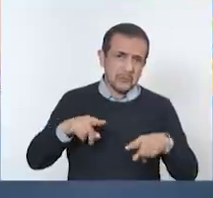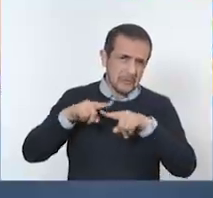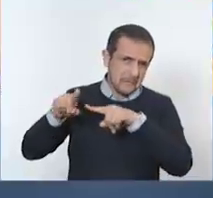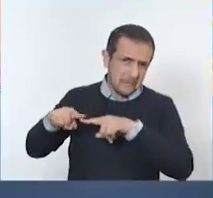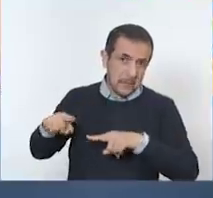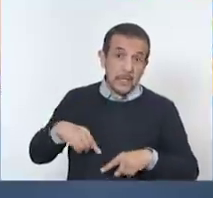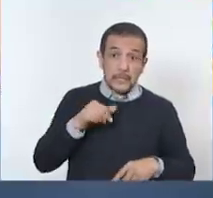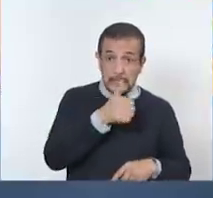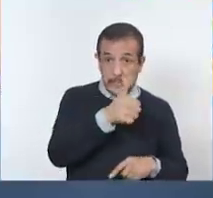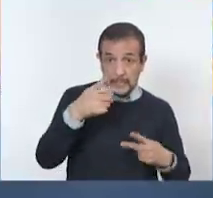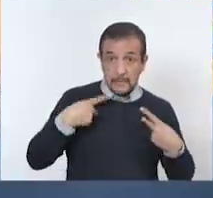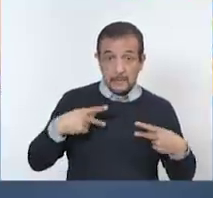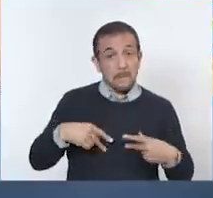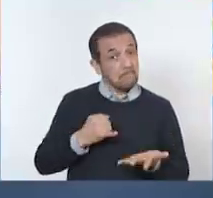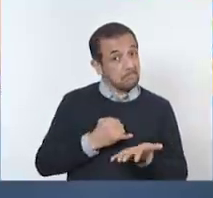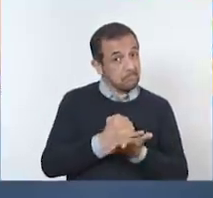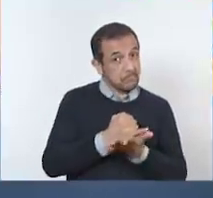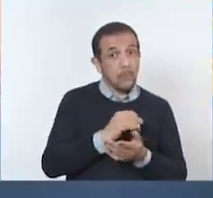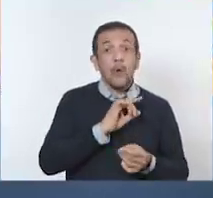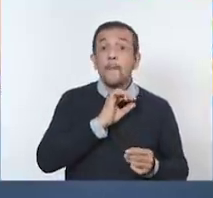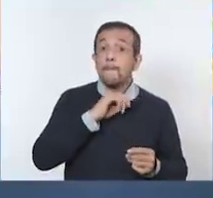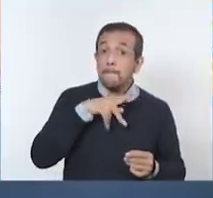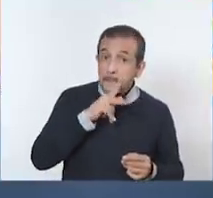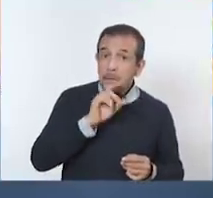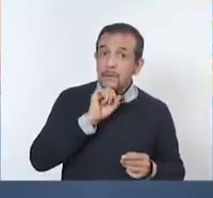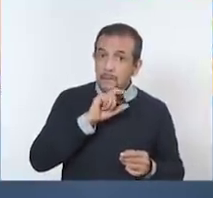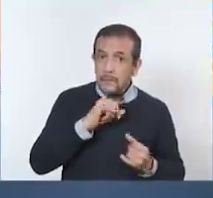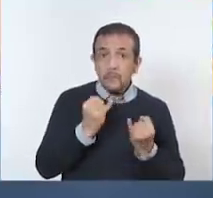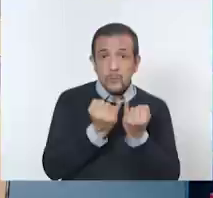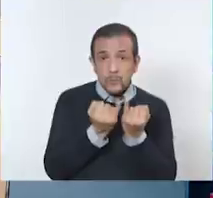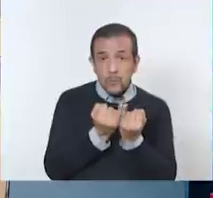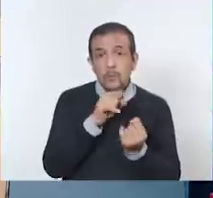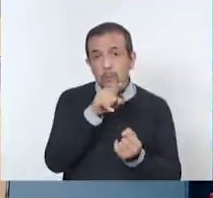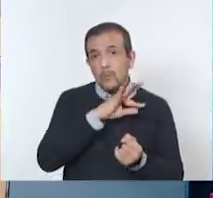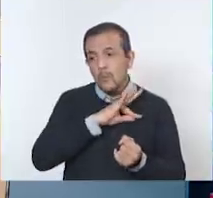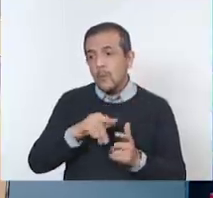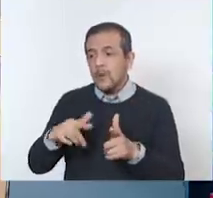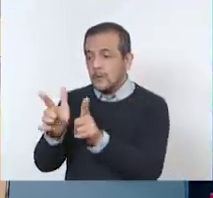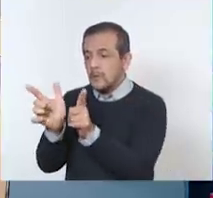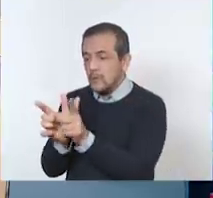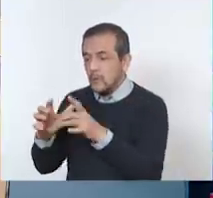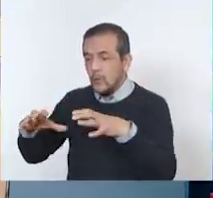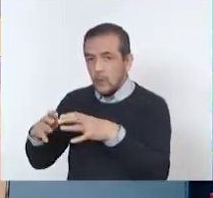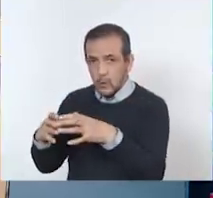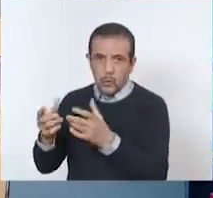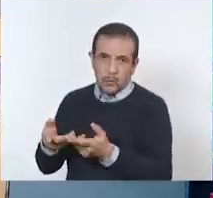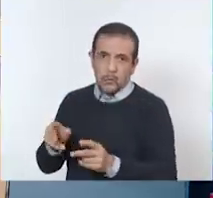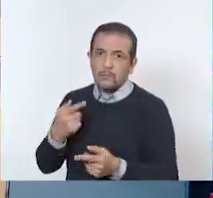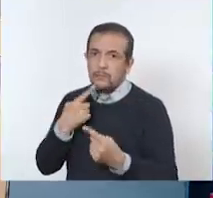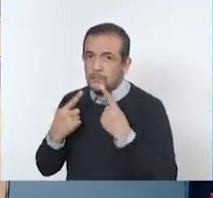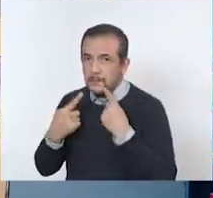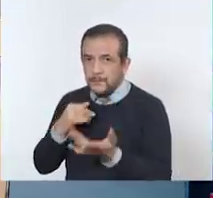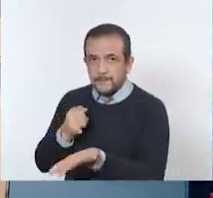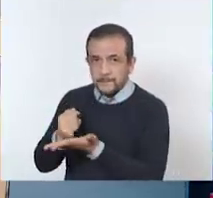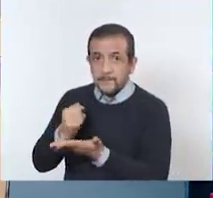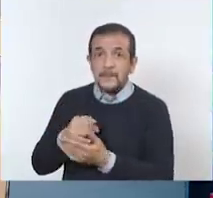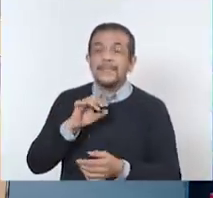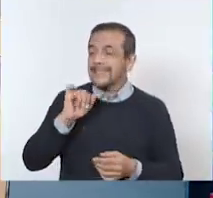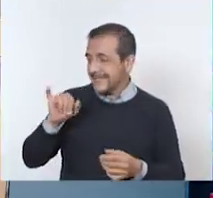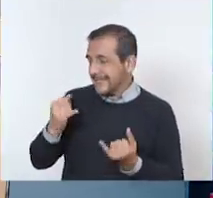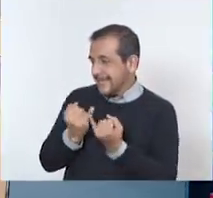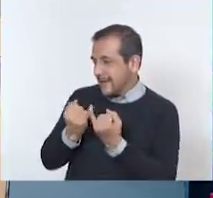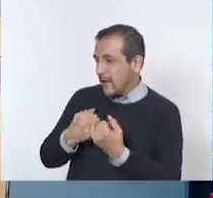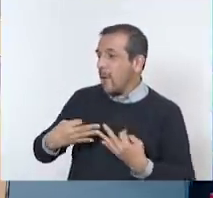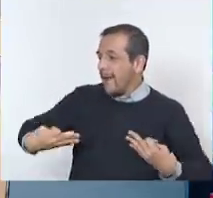hay muchas decisiones que se pueden tomar en grupo o en comunidad. Claro, como en el grupo de teatro, entre todas las personas que